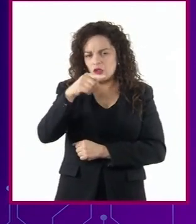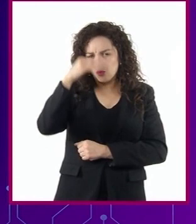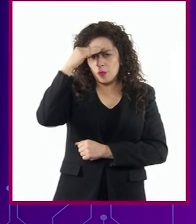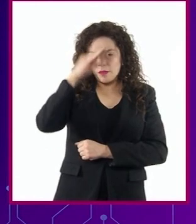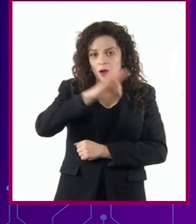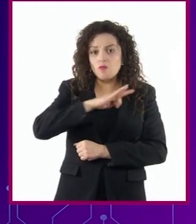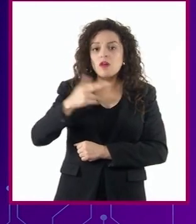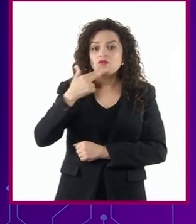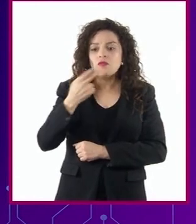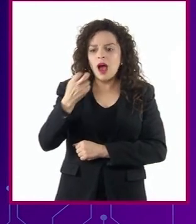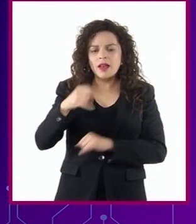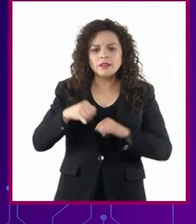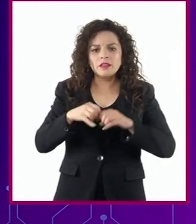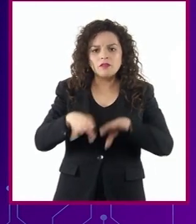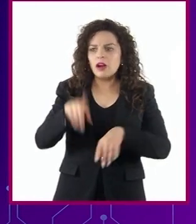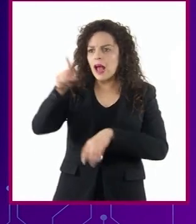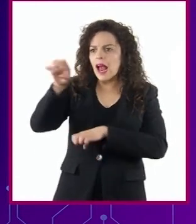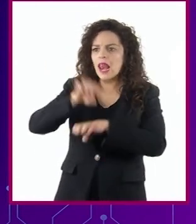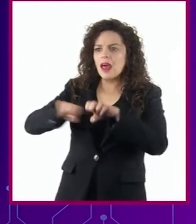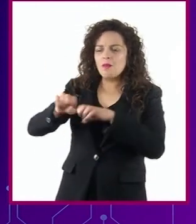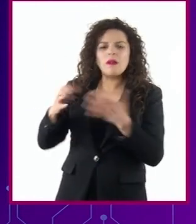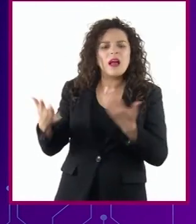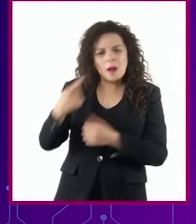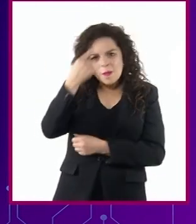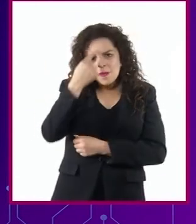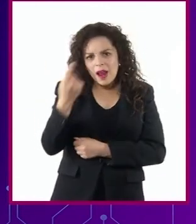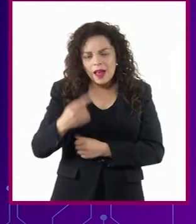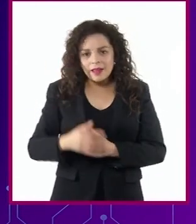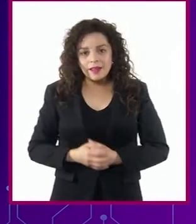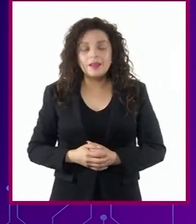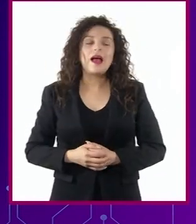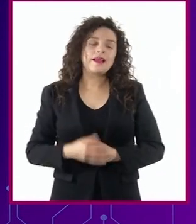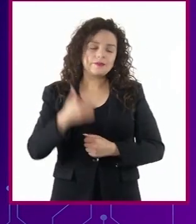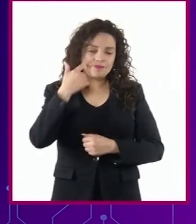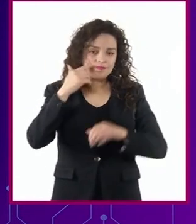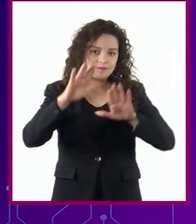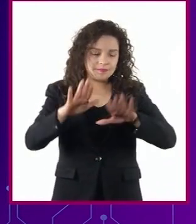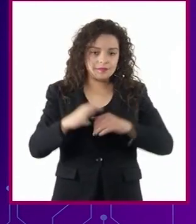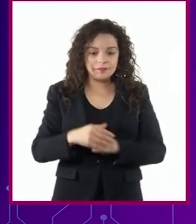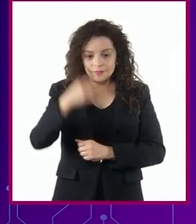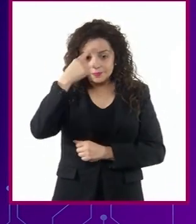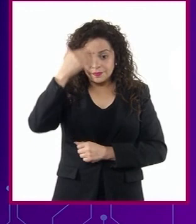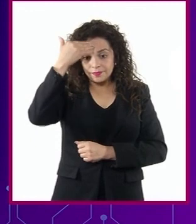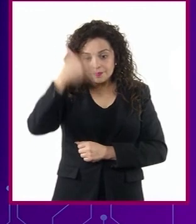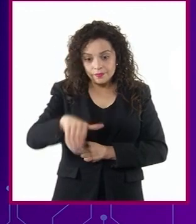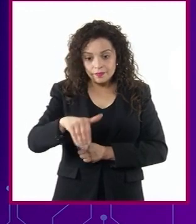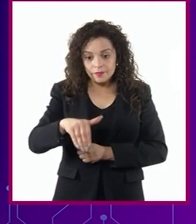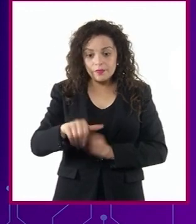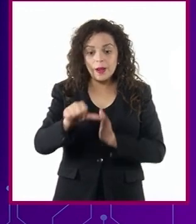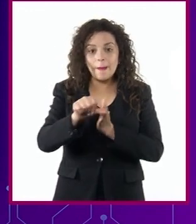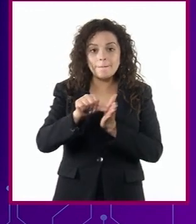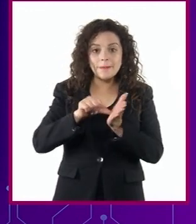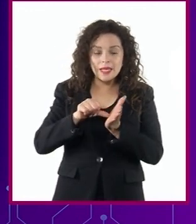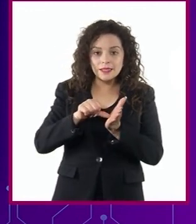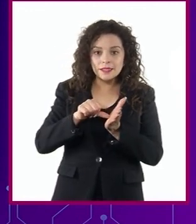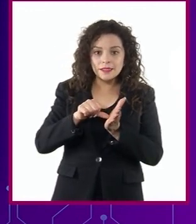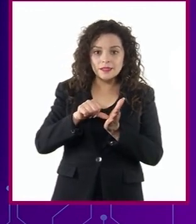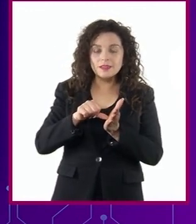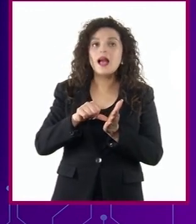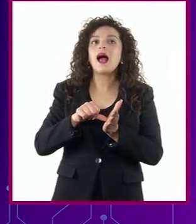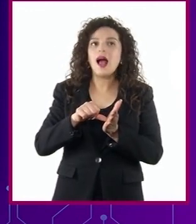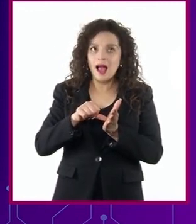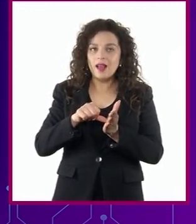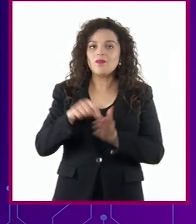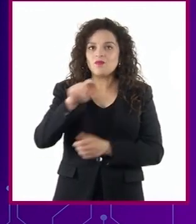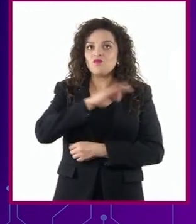información esa empresa? Muy bien, una posibilidad es para determinar en qué mes le conviene pintar la agencia.